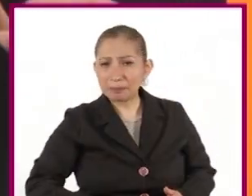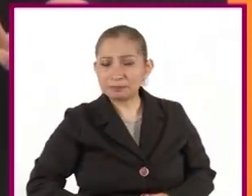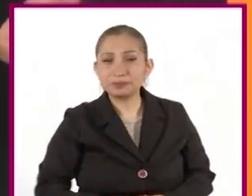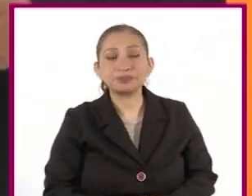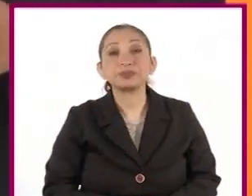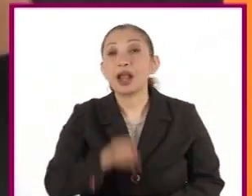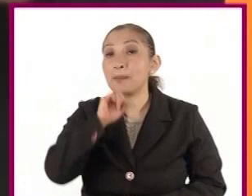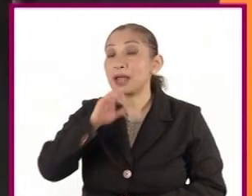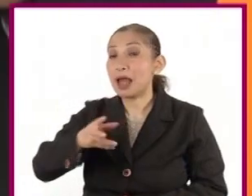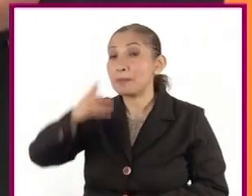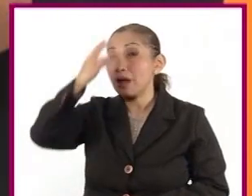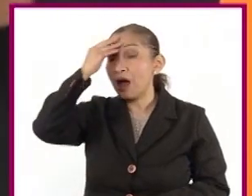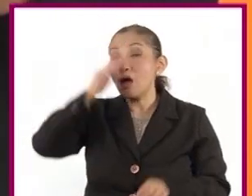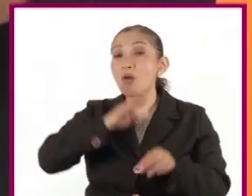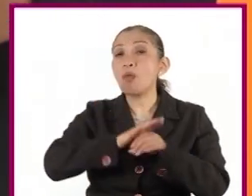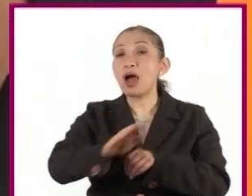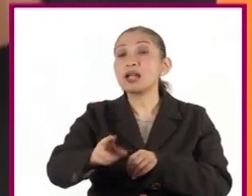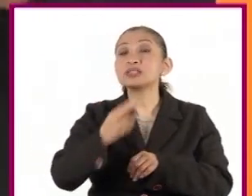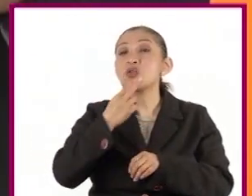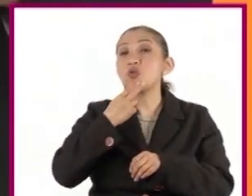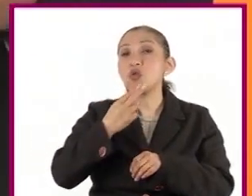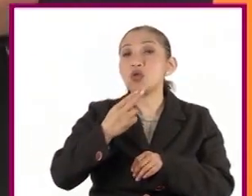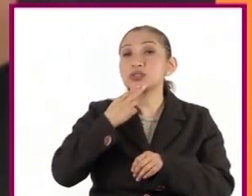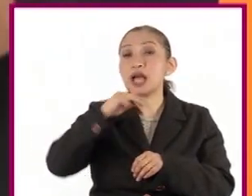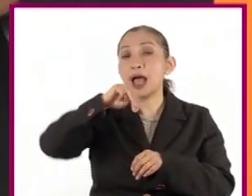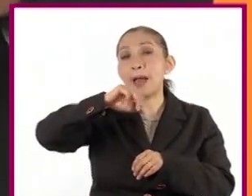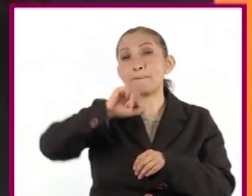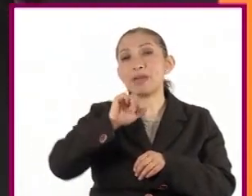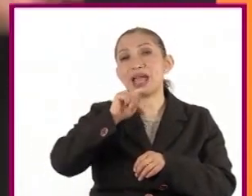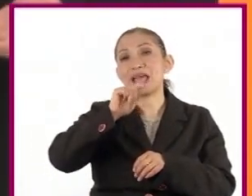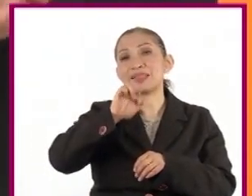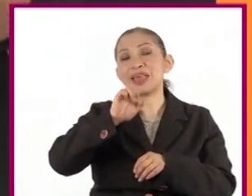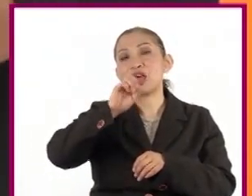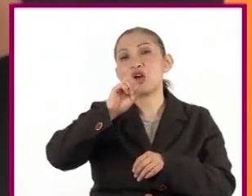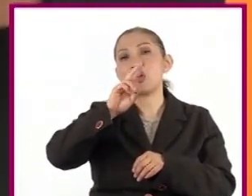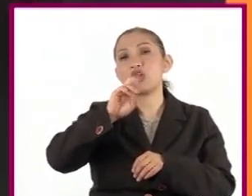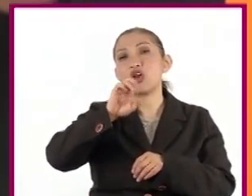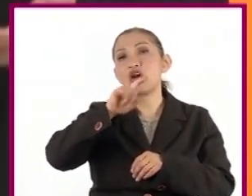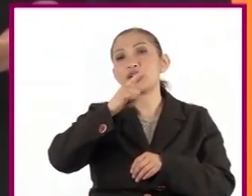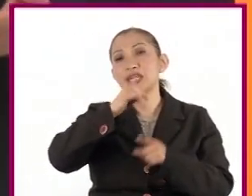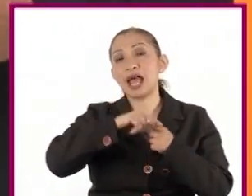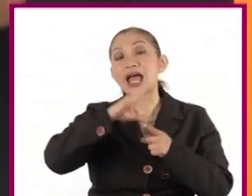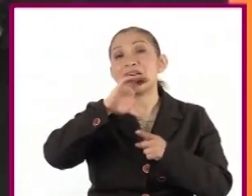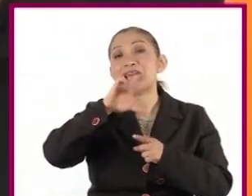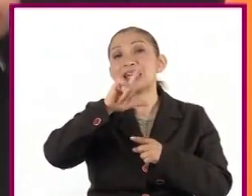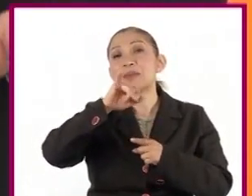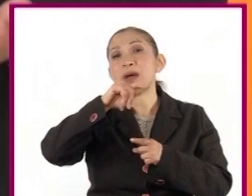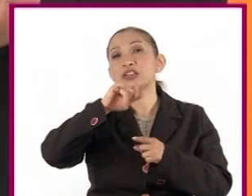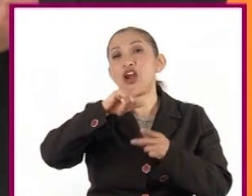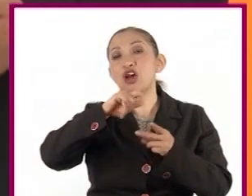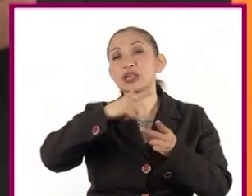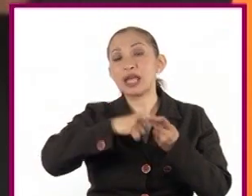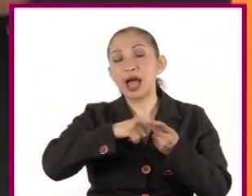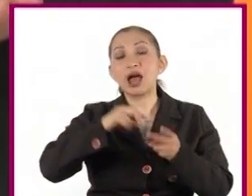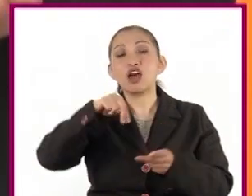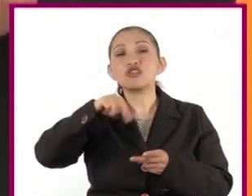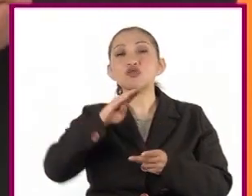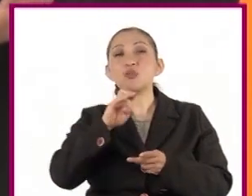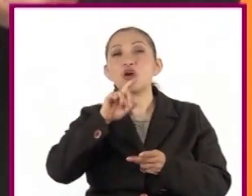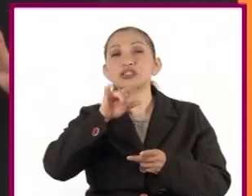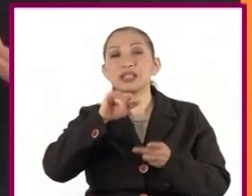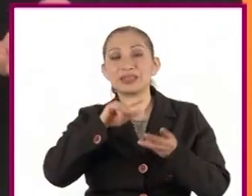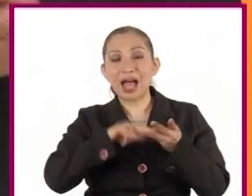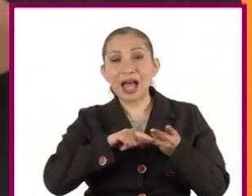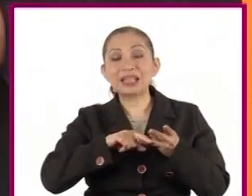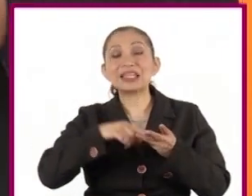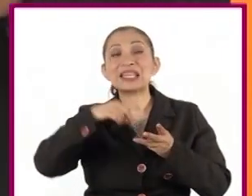También aprendieron cuáles son las aplicaciones de la meteorología y la climatología, la diferencia entre nubosidad, niebla